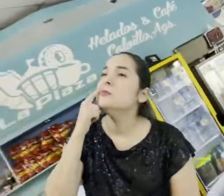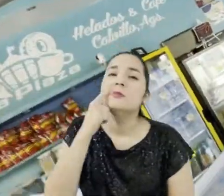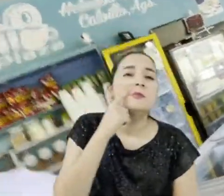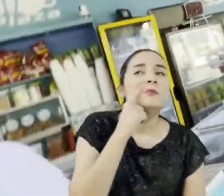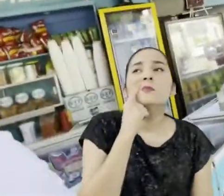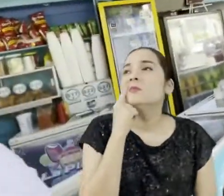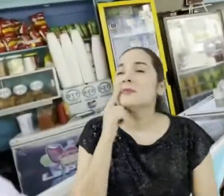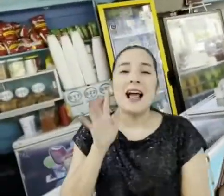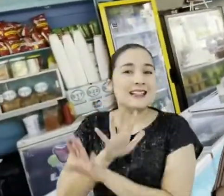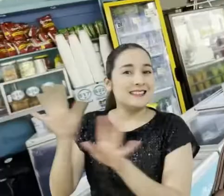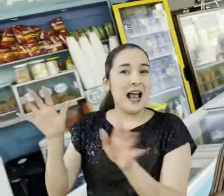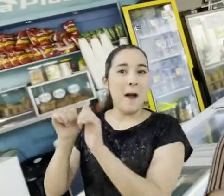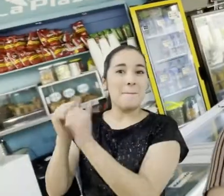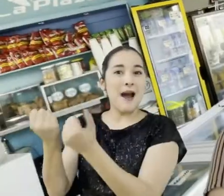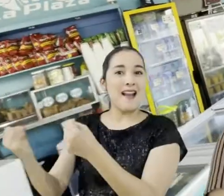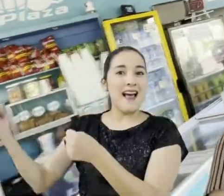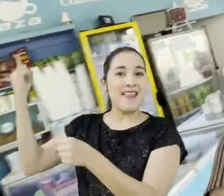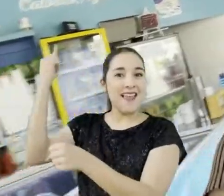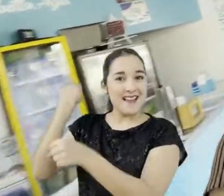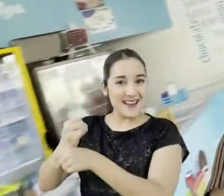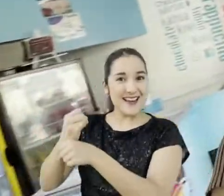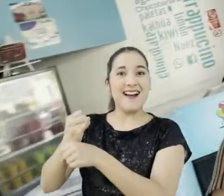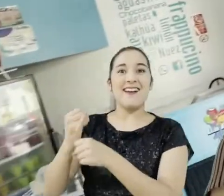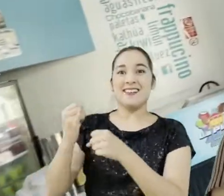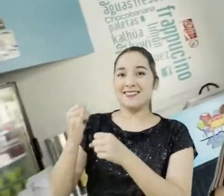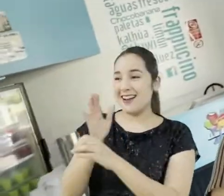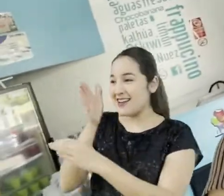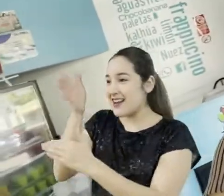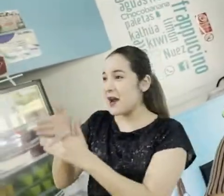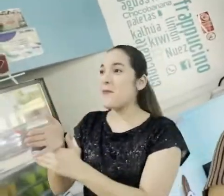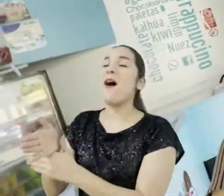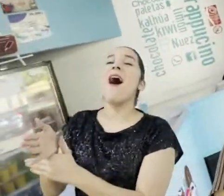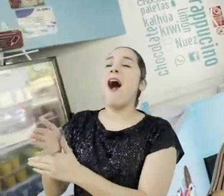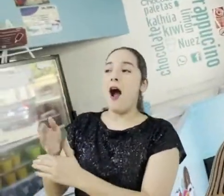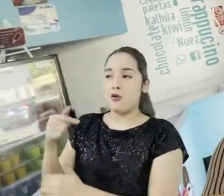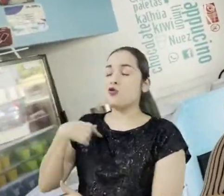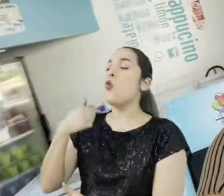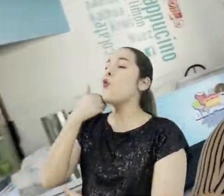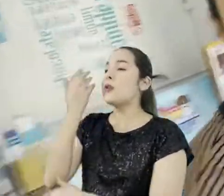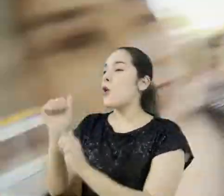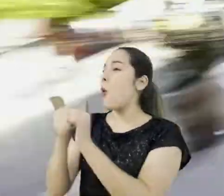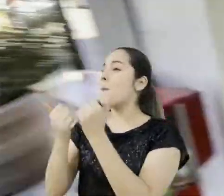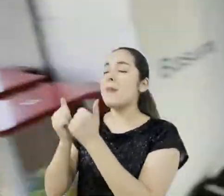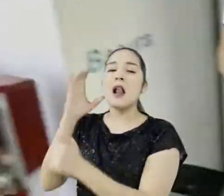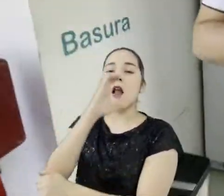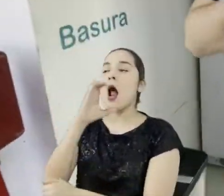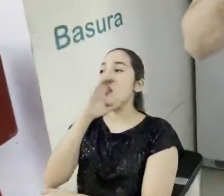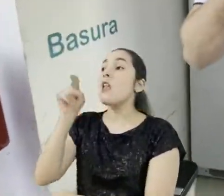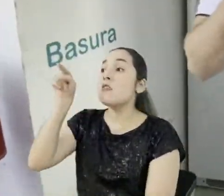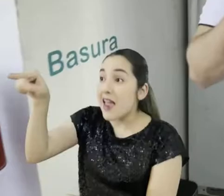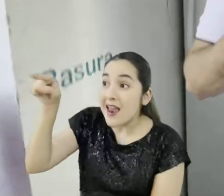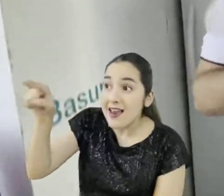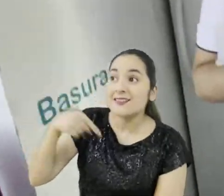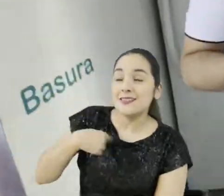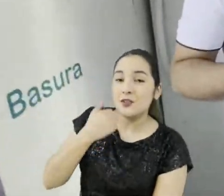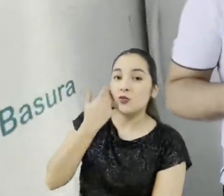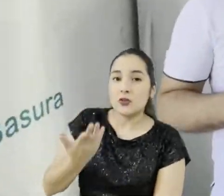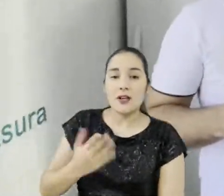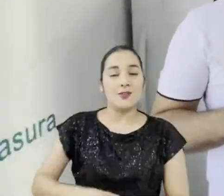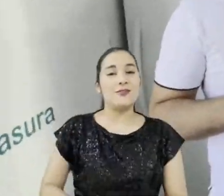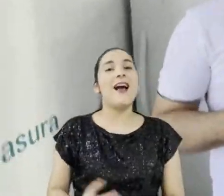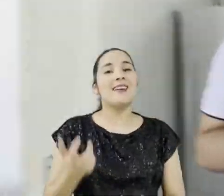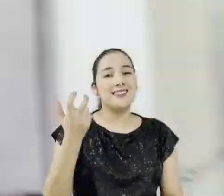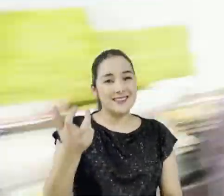tres panaderías juntas. Y la panadería que esa estaba horneando, ahí llegó y dijo, quiero el pan que están horneando. Y pues ya, le dieron